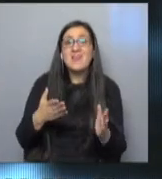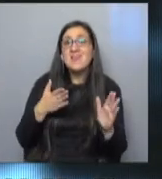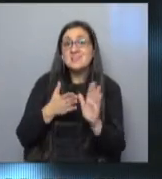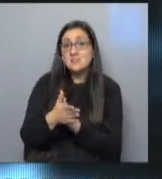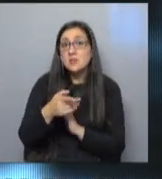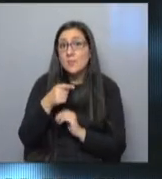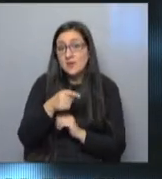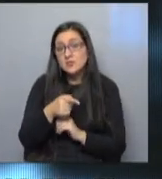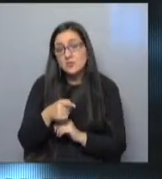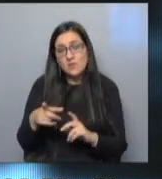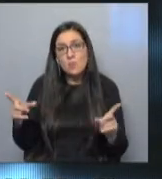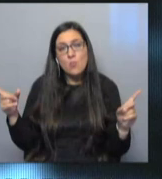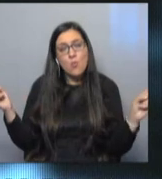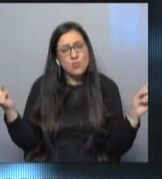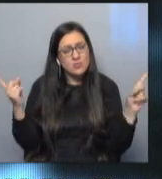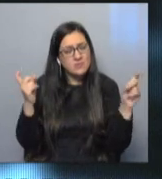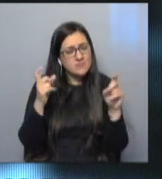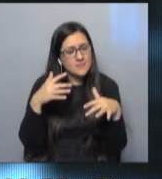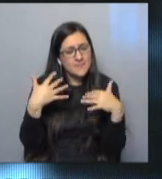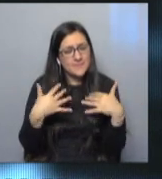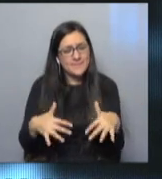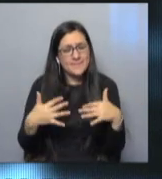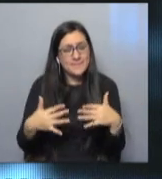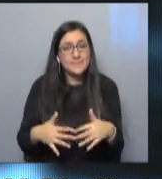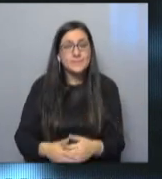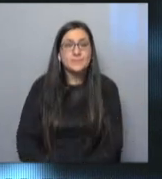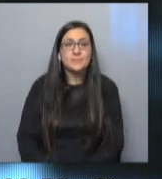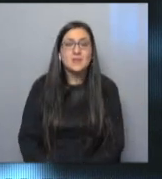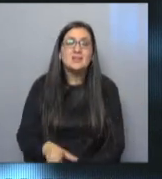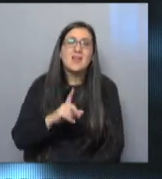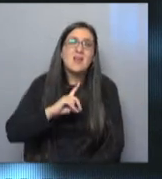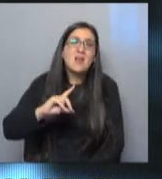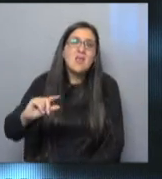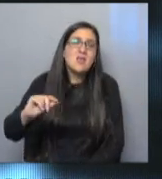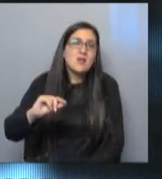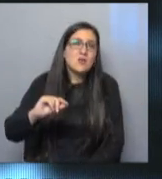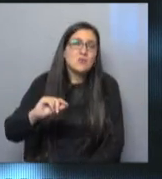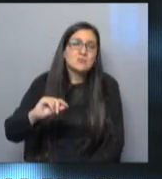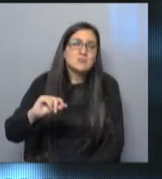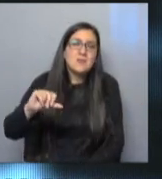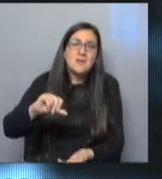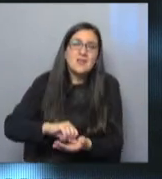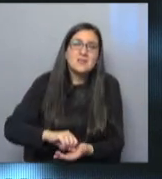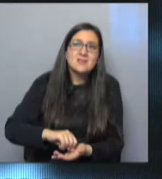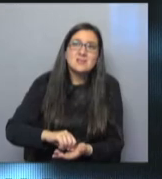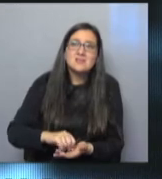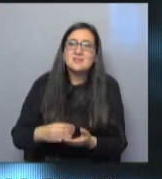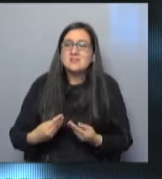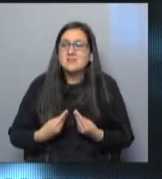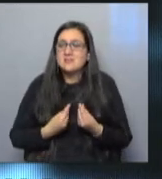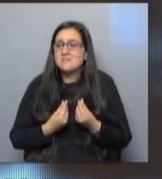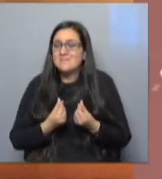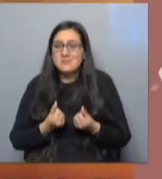duro bueno como para todos los exiliados estar lejos del país sintiéndose